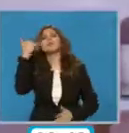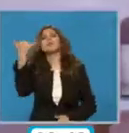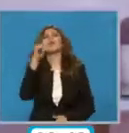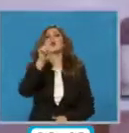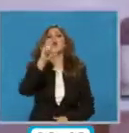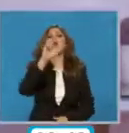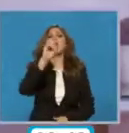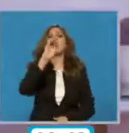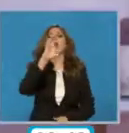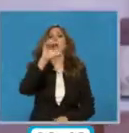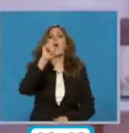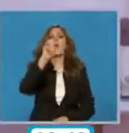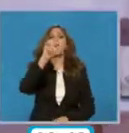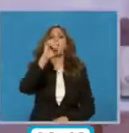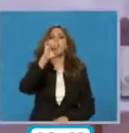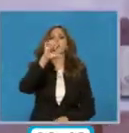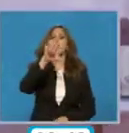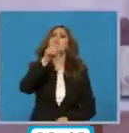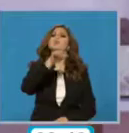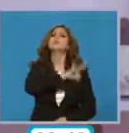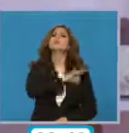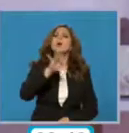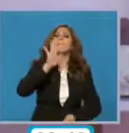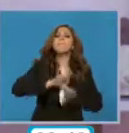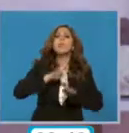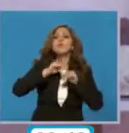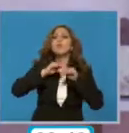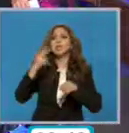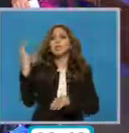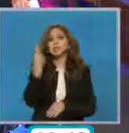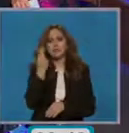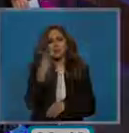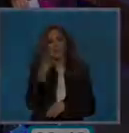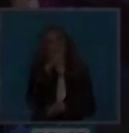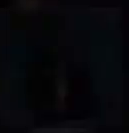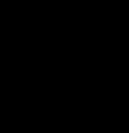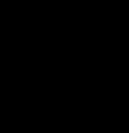supuesto, les pueden dar mucho más información al respecto. Muchas gracias, doctora. Que tenga buen fin de semana. Gracias.